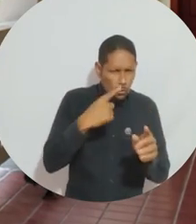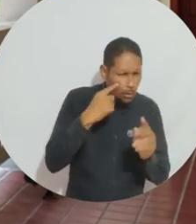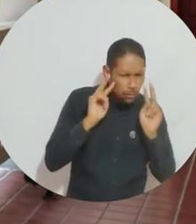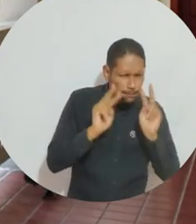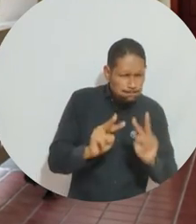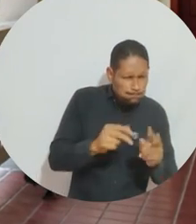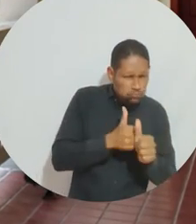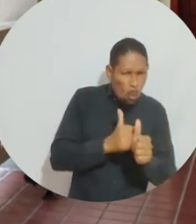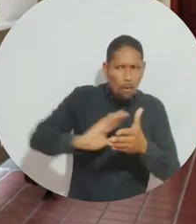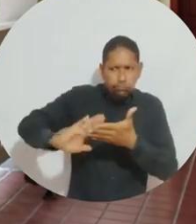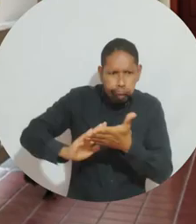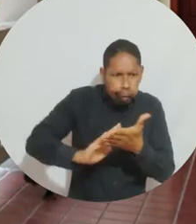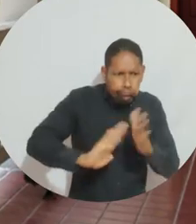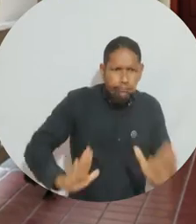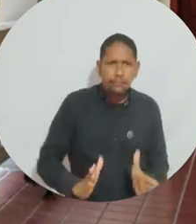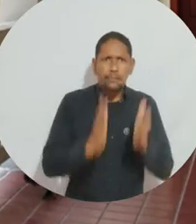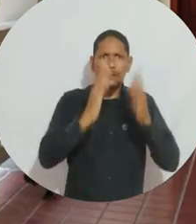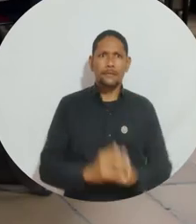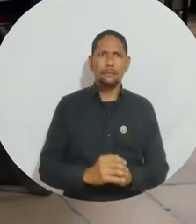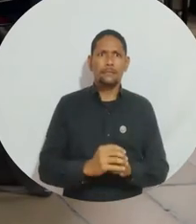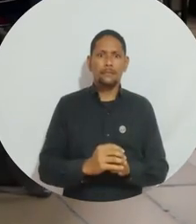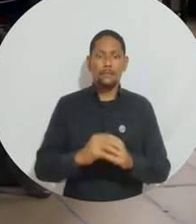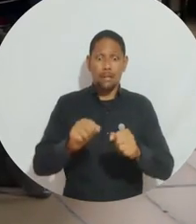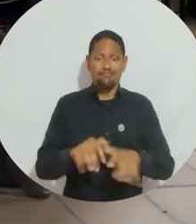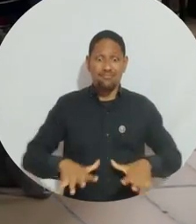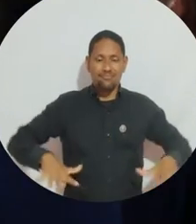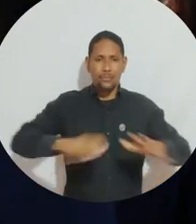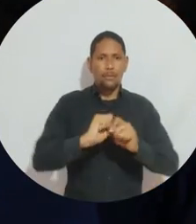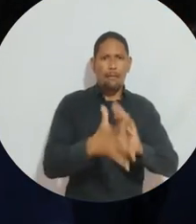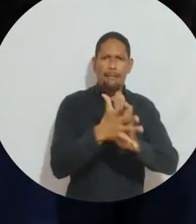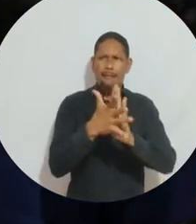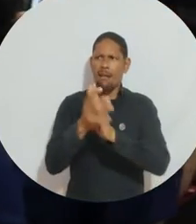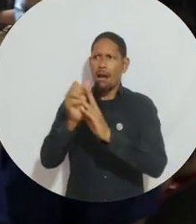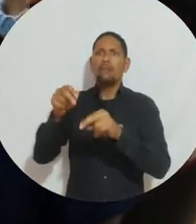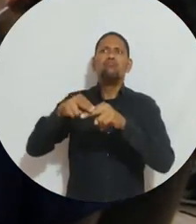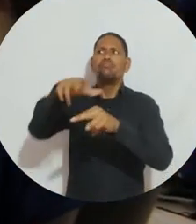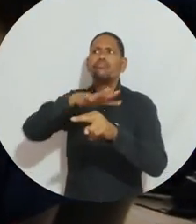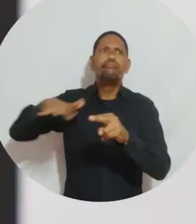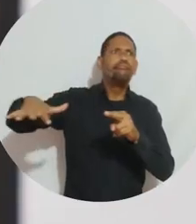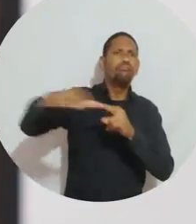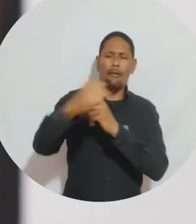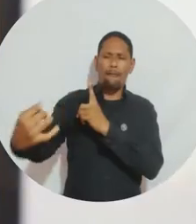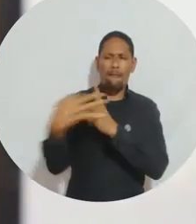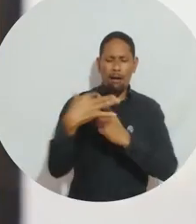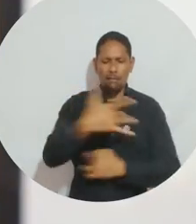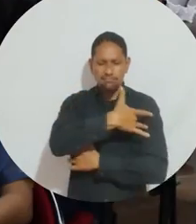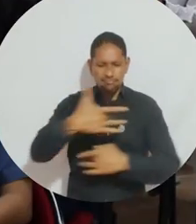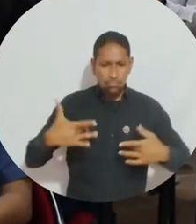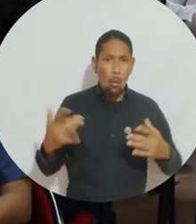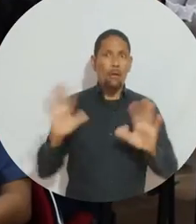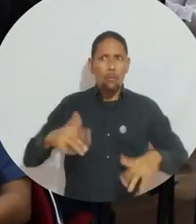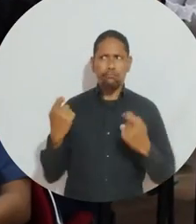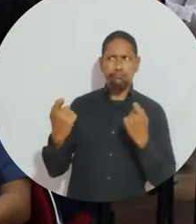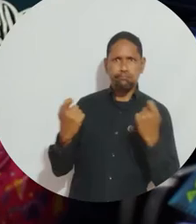manera y también te ayuda a buscar mejorías sobre el ambiente. En este espacio se mostró la manera en que el medio ambiente puede influir en la salud y de